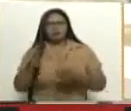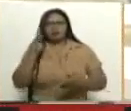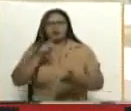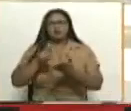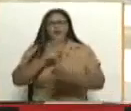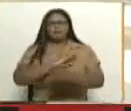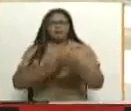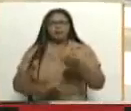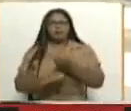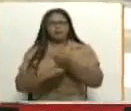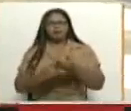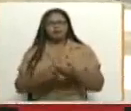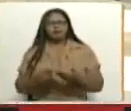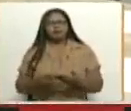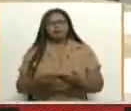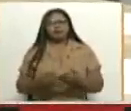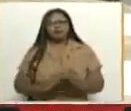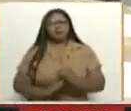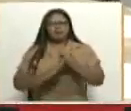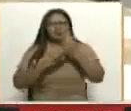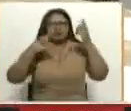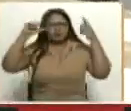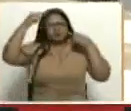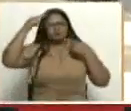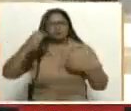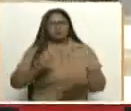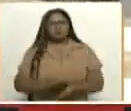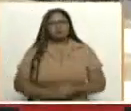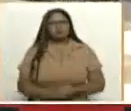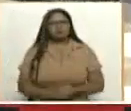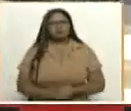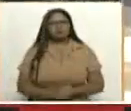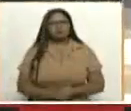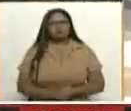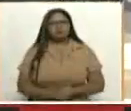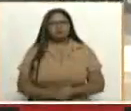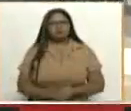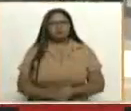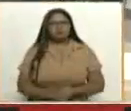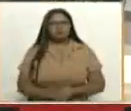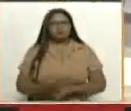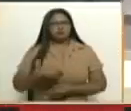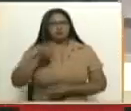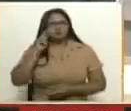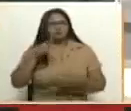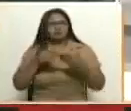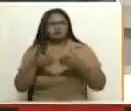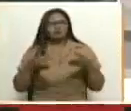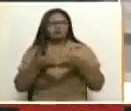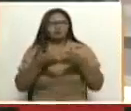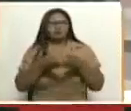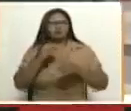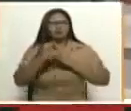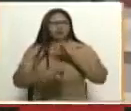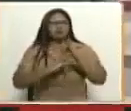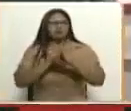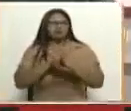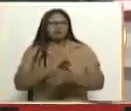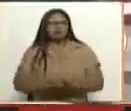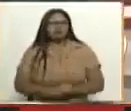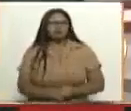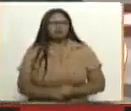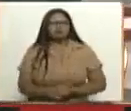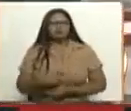del comandante Hugo Chávez, en el cual se busca la inserción de Venezuela en el plano internacional, no solamente como un